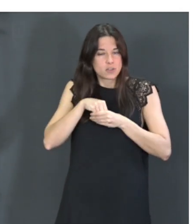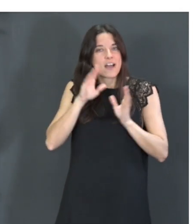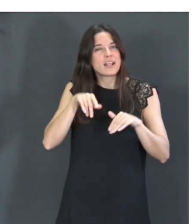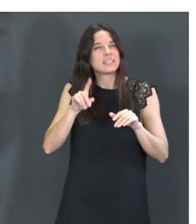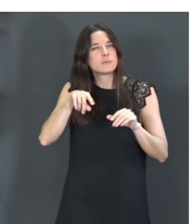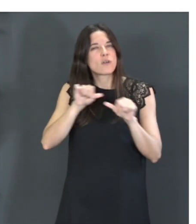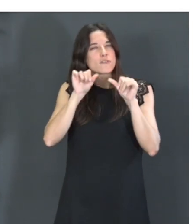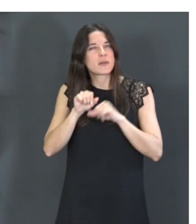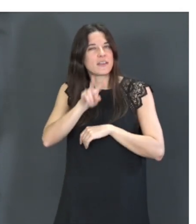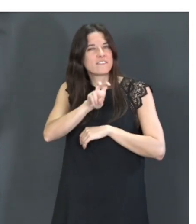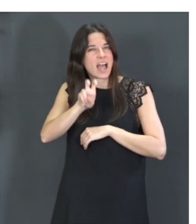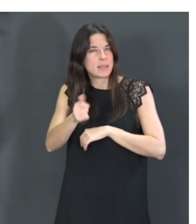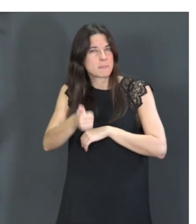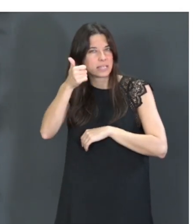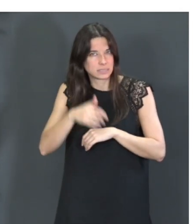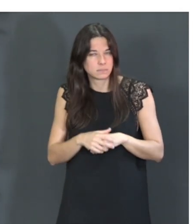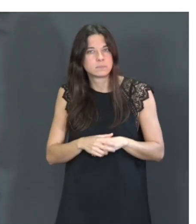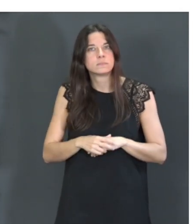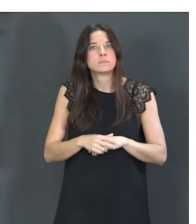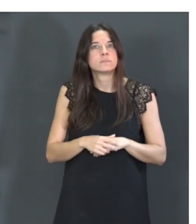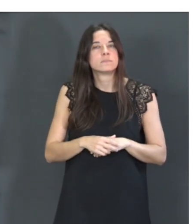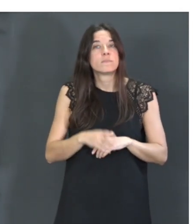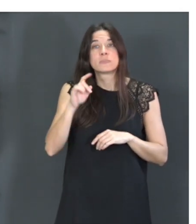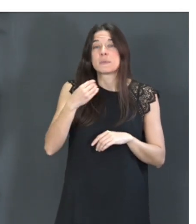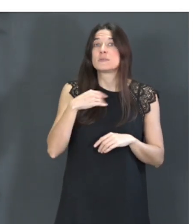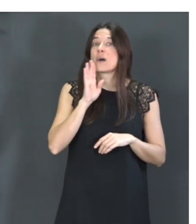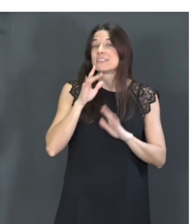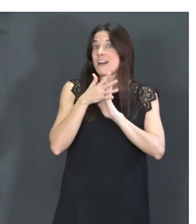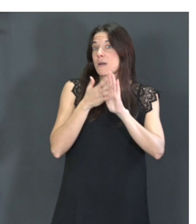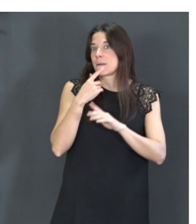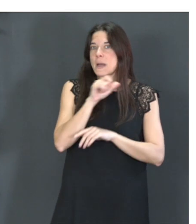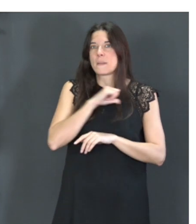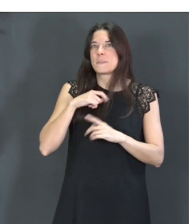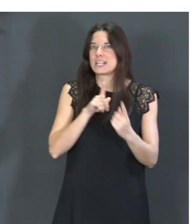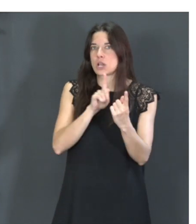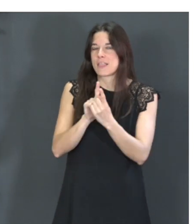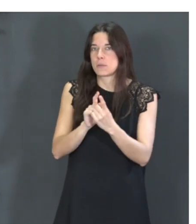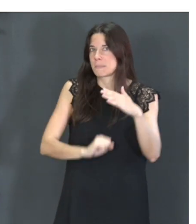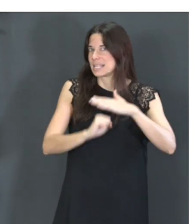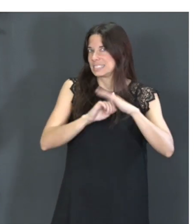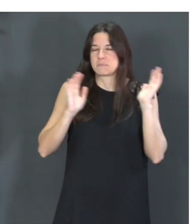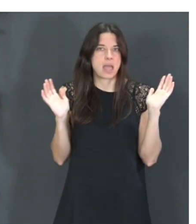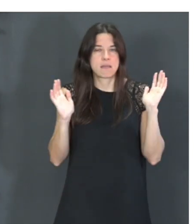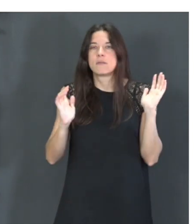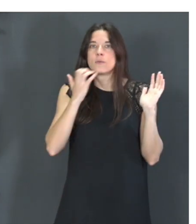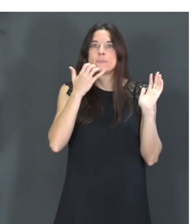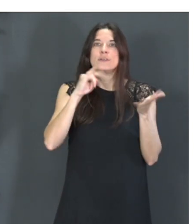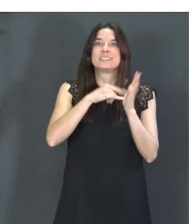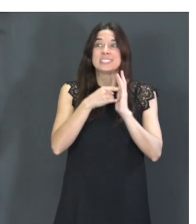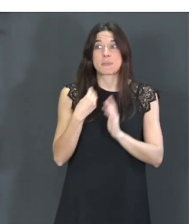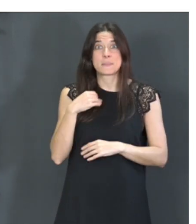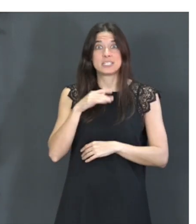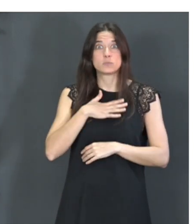versátil. Como estabais comentando también, la personalización va a ser máxima. No tenemos, el propio sistema es capaz